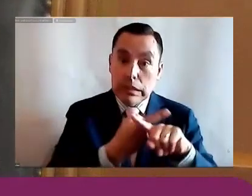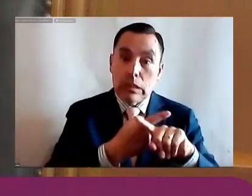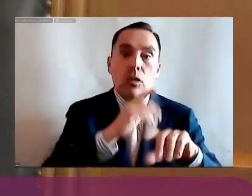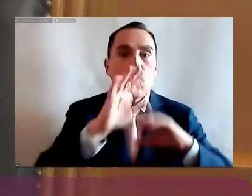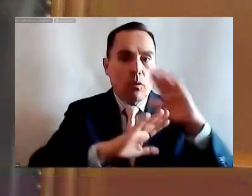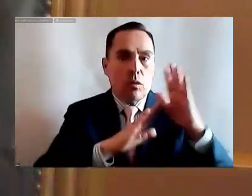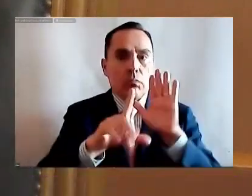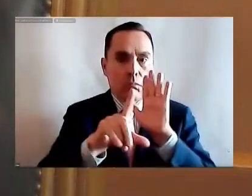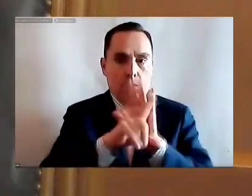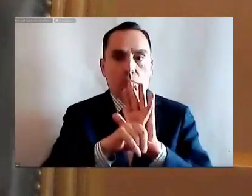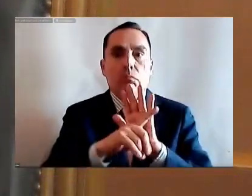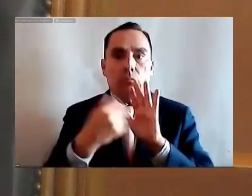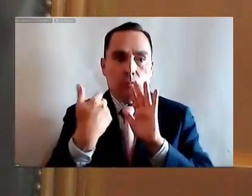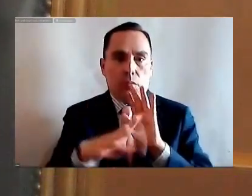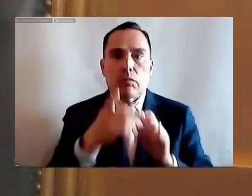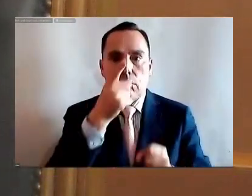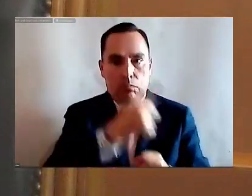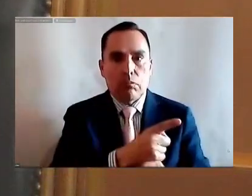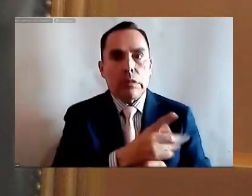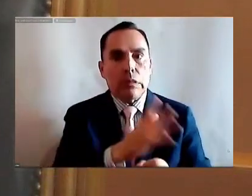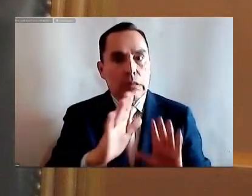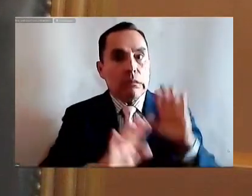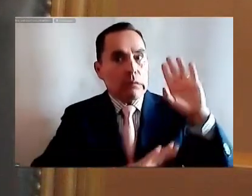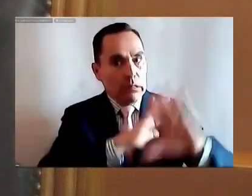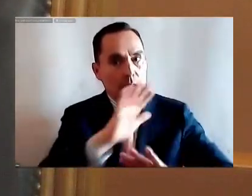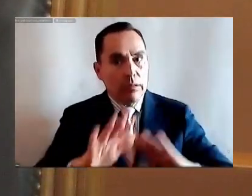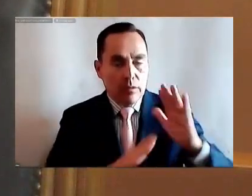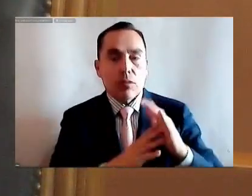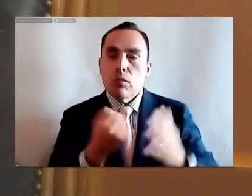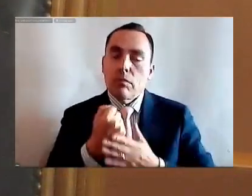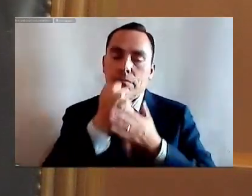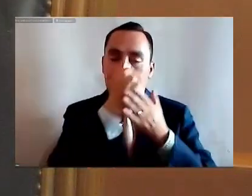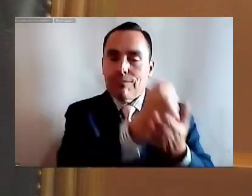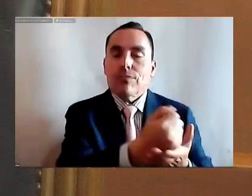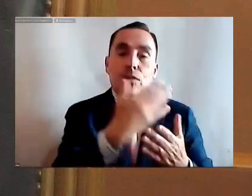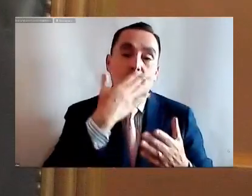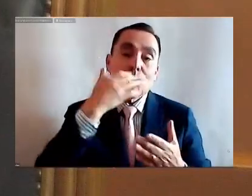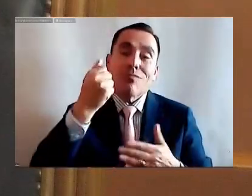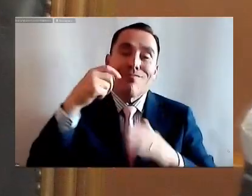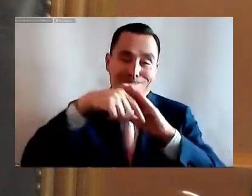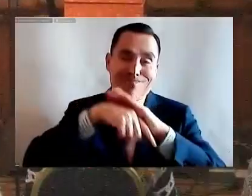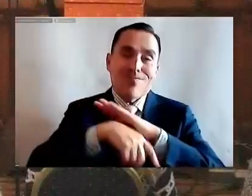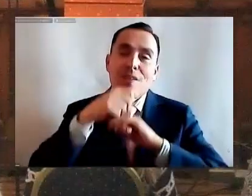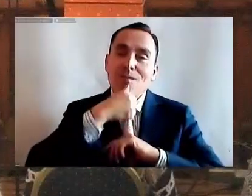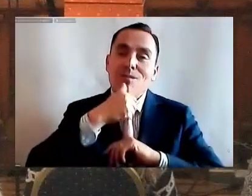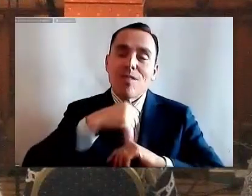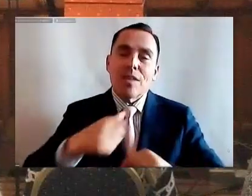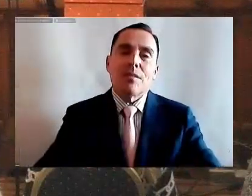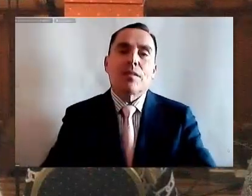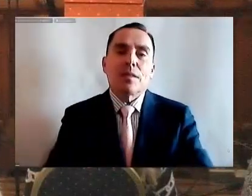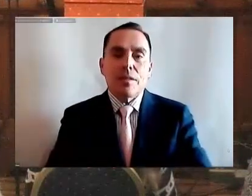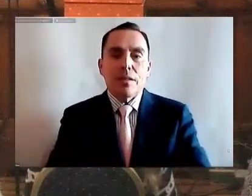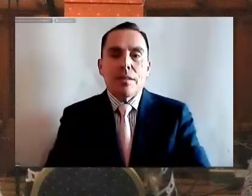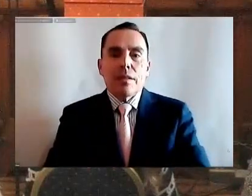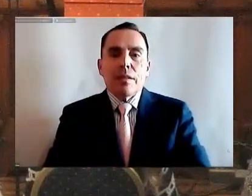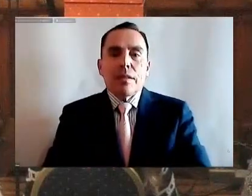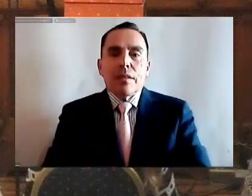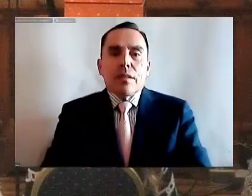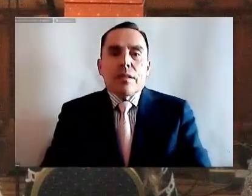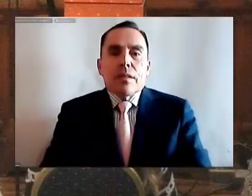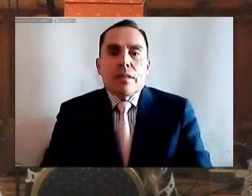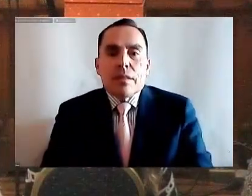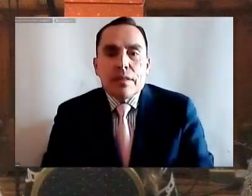amplísimos campos para irlas profundizando y mejorando. ¿Qué puedes decir tú, Sergio, del acoso